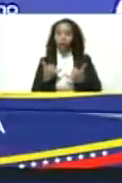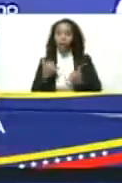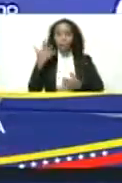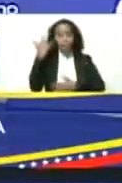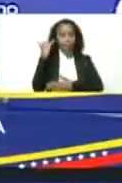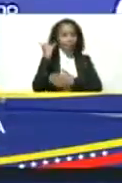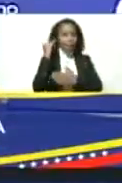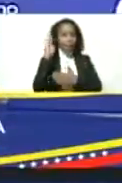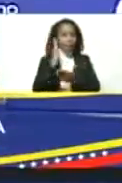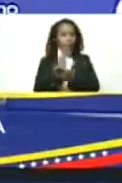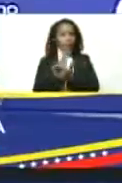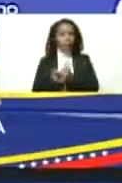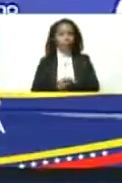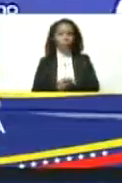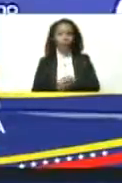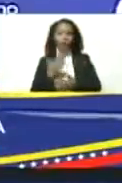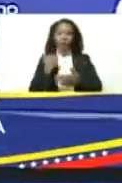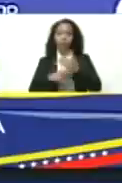vamos a ser